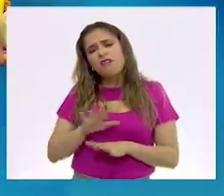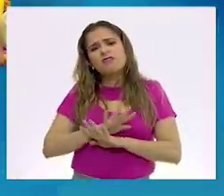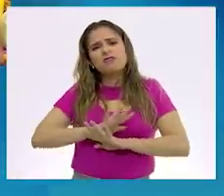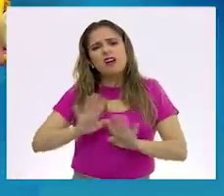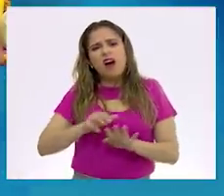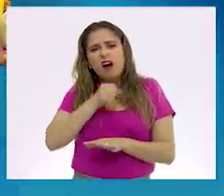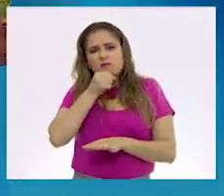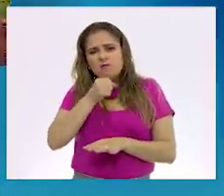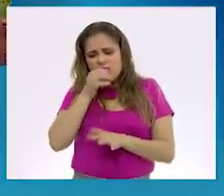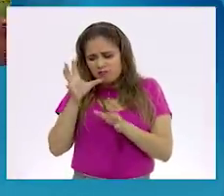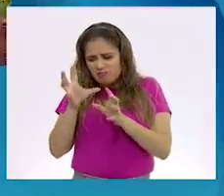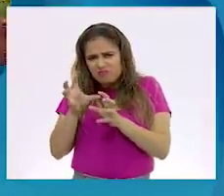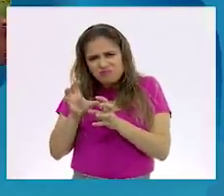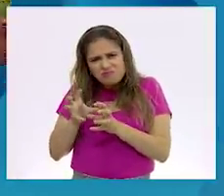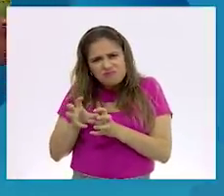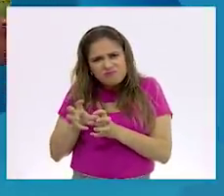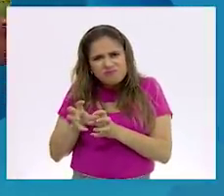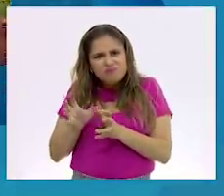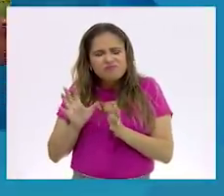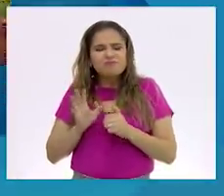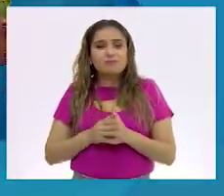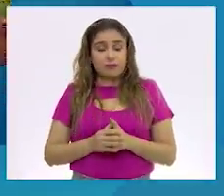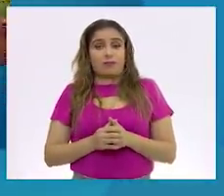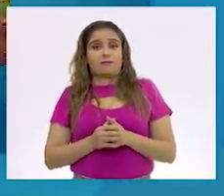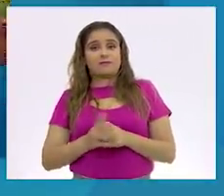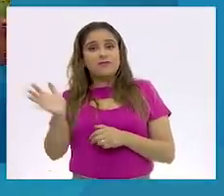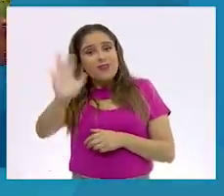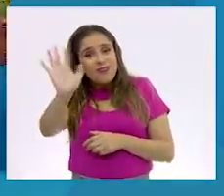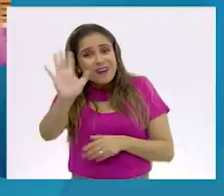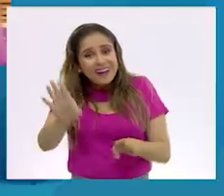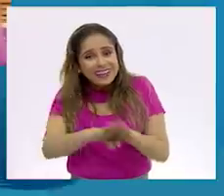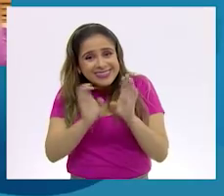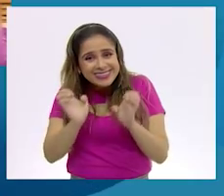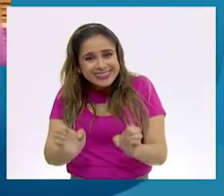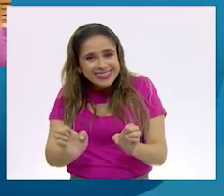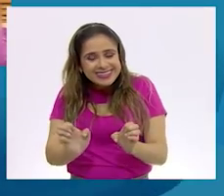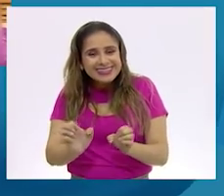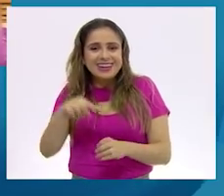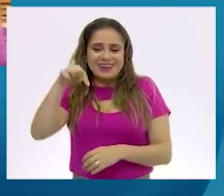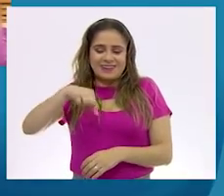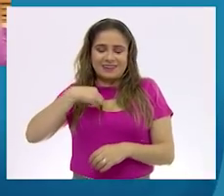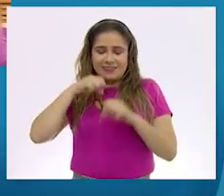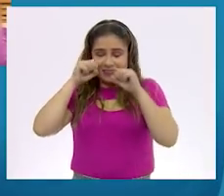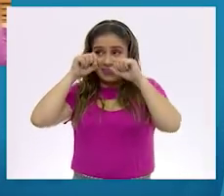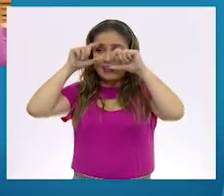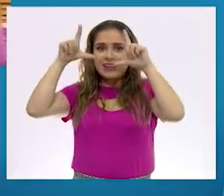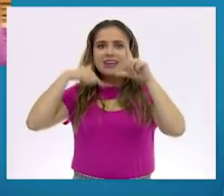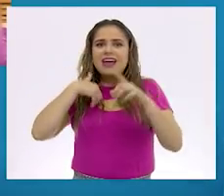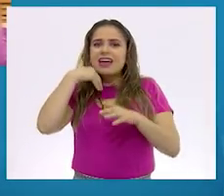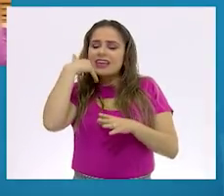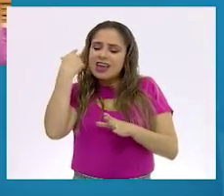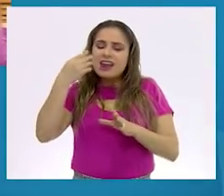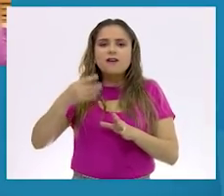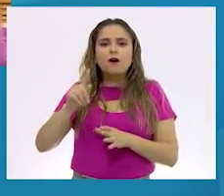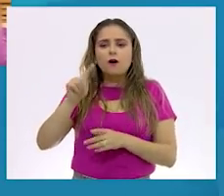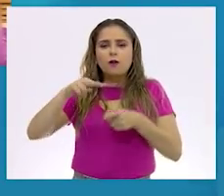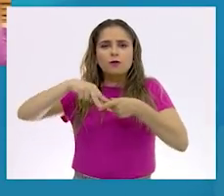pasó. Oh, hola, ¿qué tal? ¿Cómo están? Hoy amanecí con antojo de totopos con